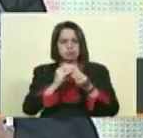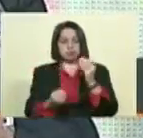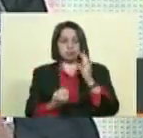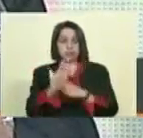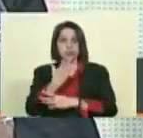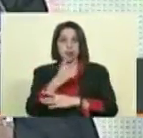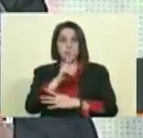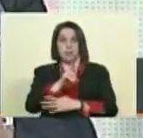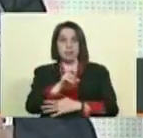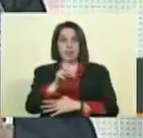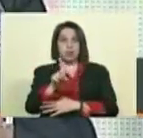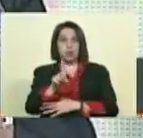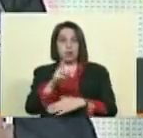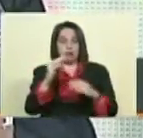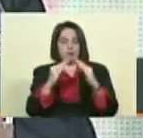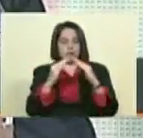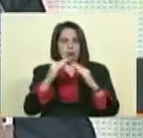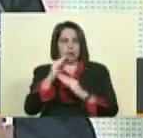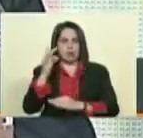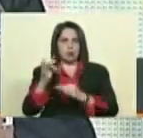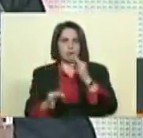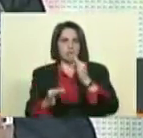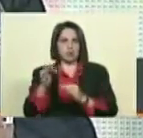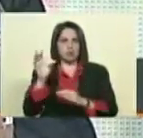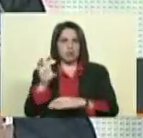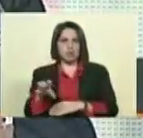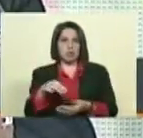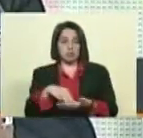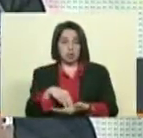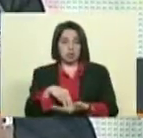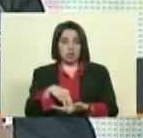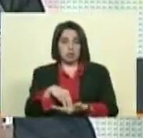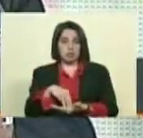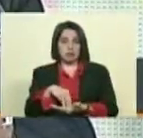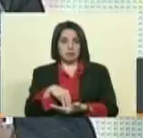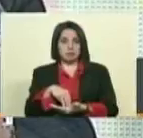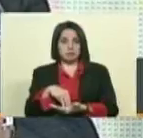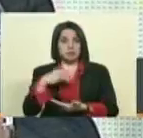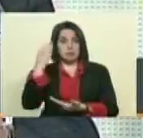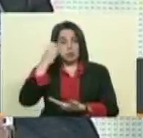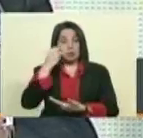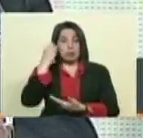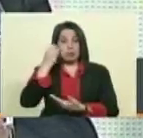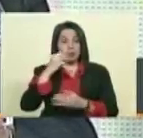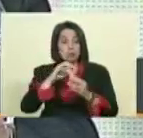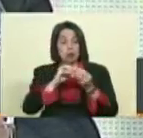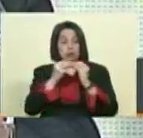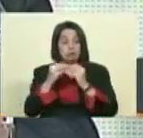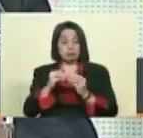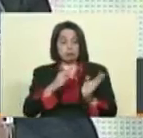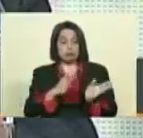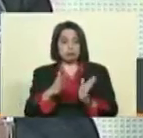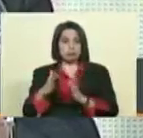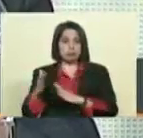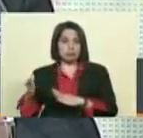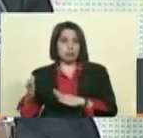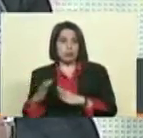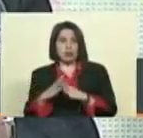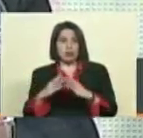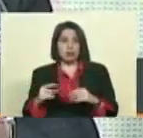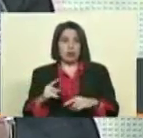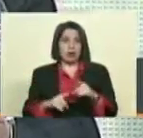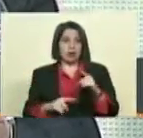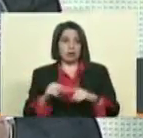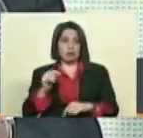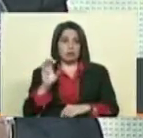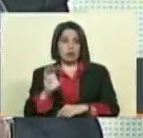21 casas de justicia, presidente, en el estado Miranda. Yo creo que es la organización de todos los entes del